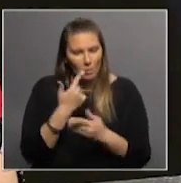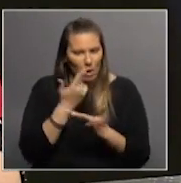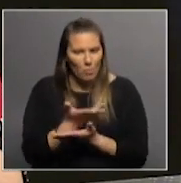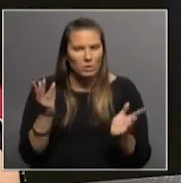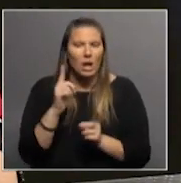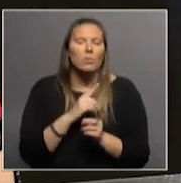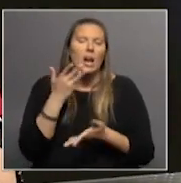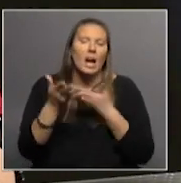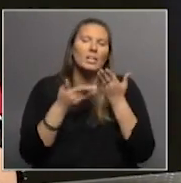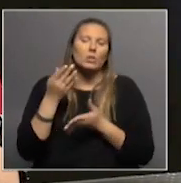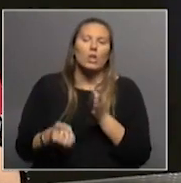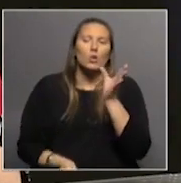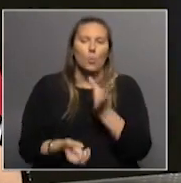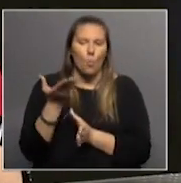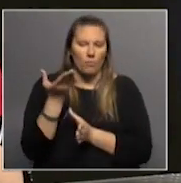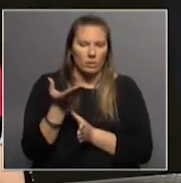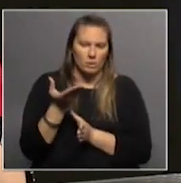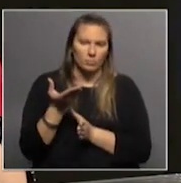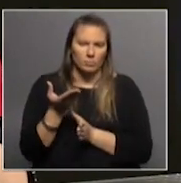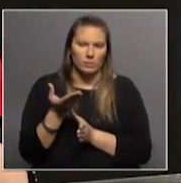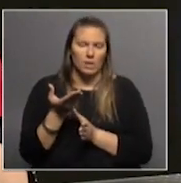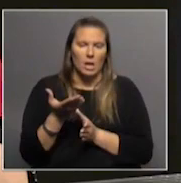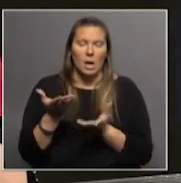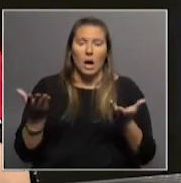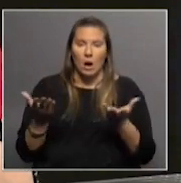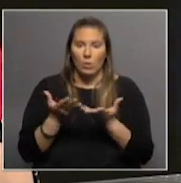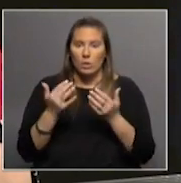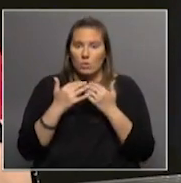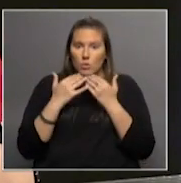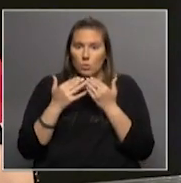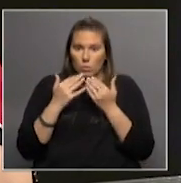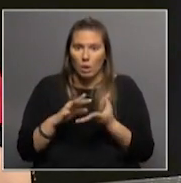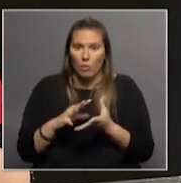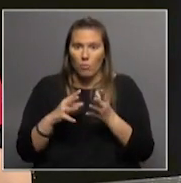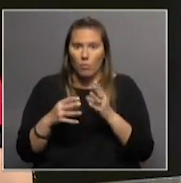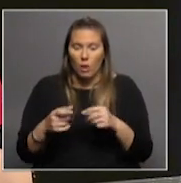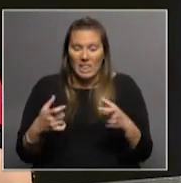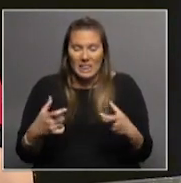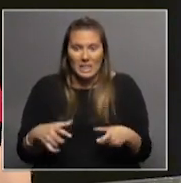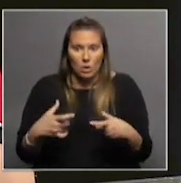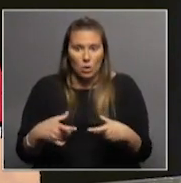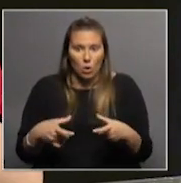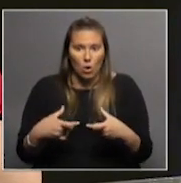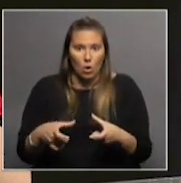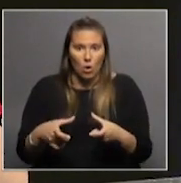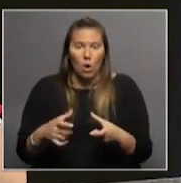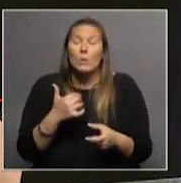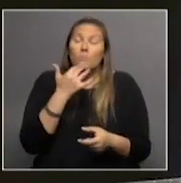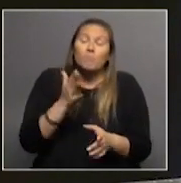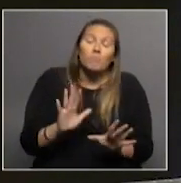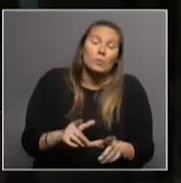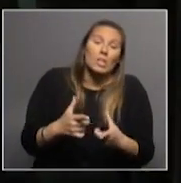canciones nuevas viste que ahora no no no sé si será el formato dijo claro si es con una interrogante